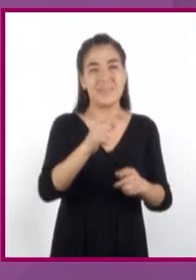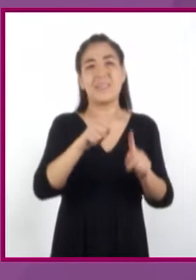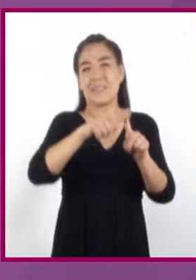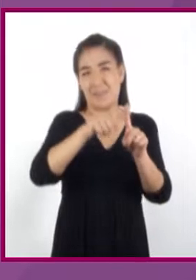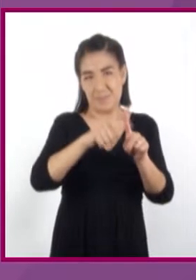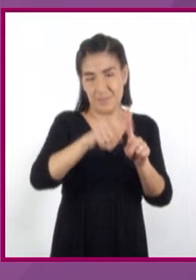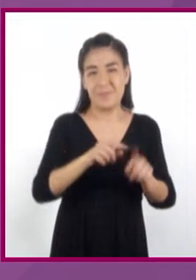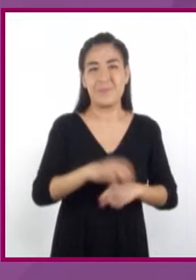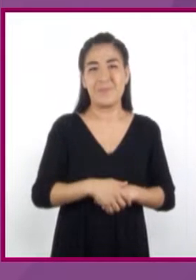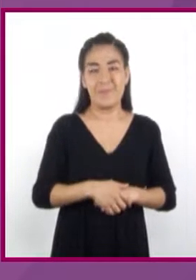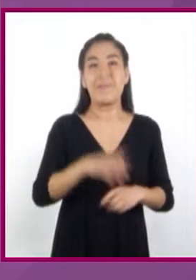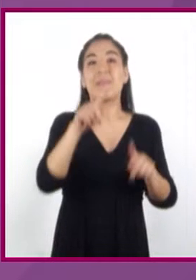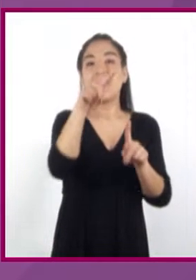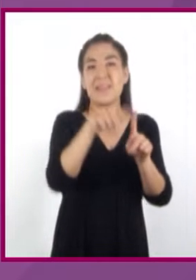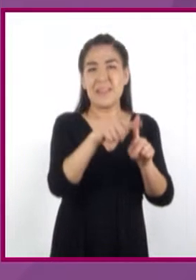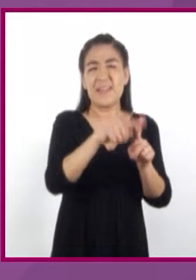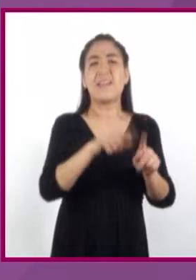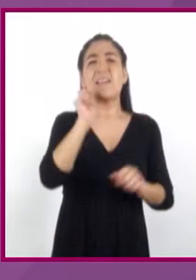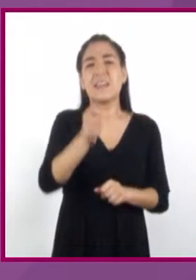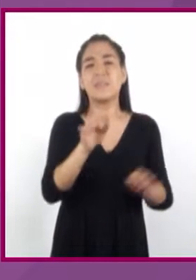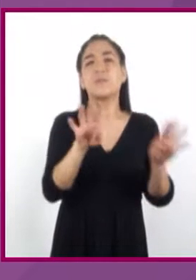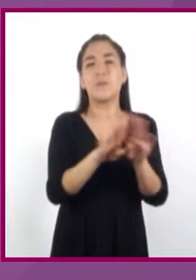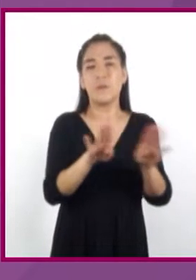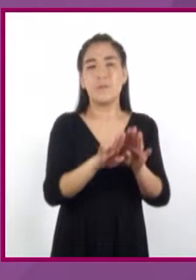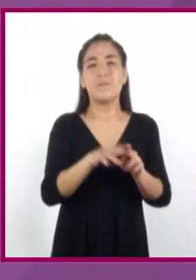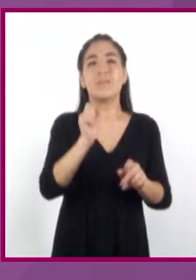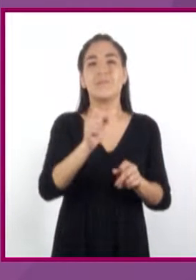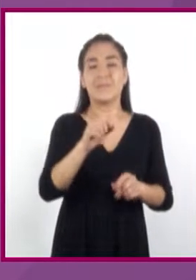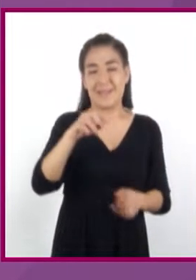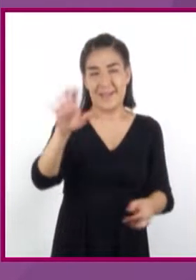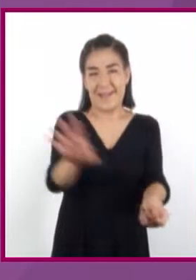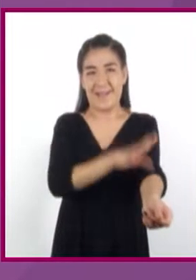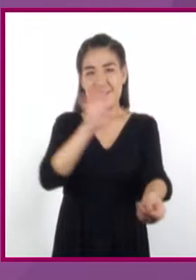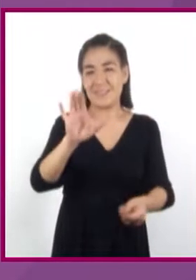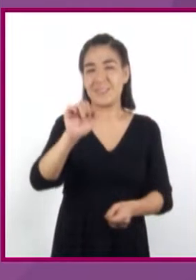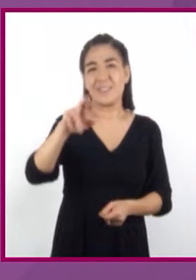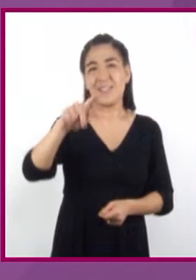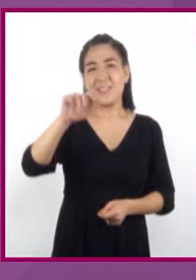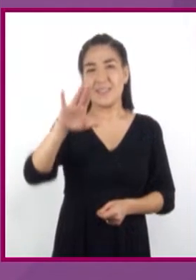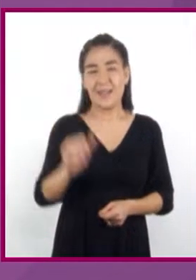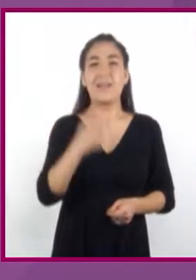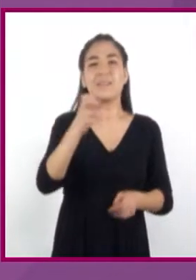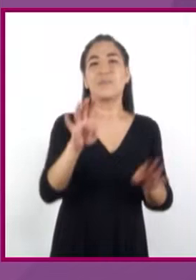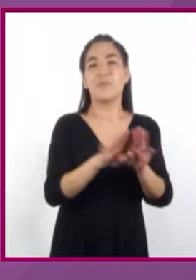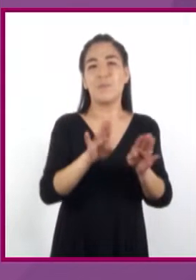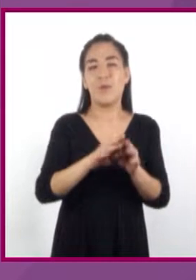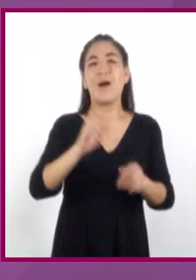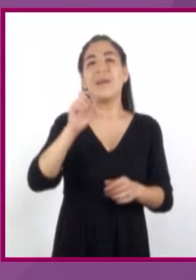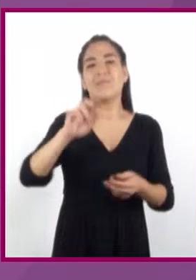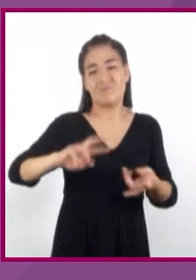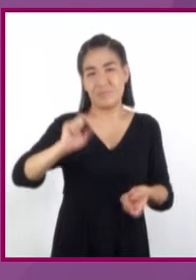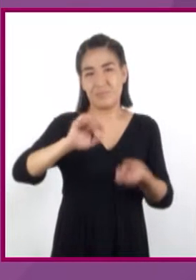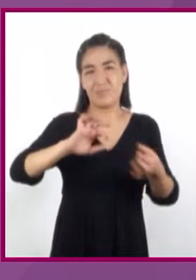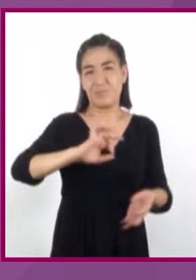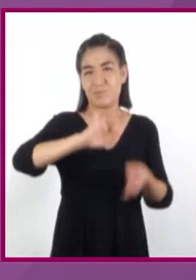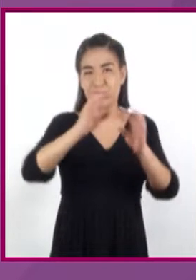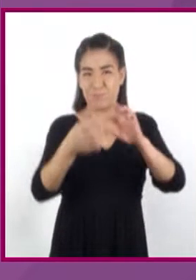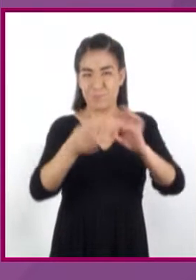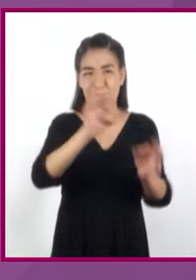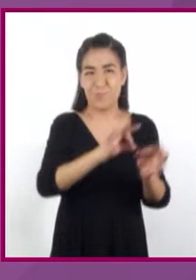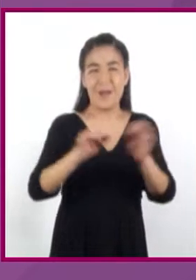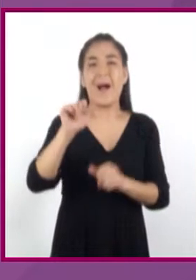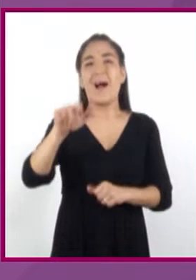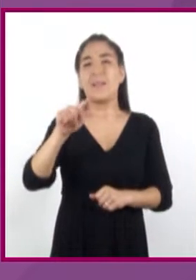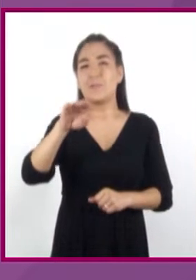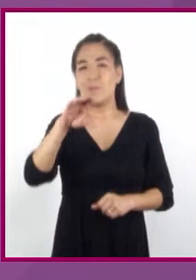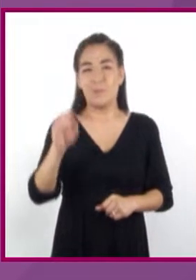La temperatura es una medida de la energía cinética promedio de los átomos o moléculas en el sistema. Contrario